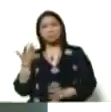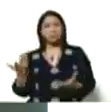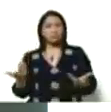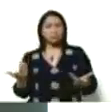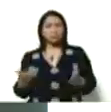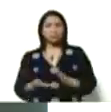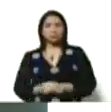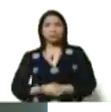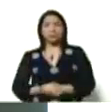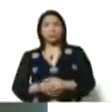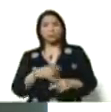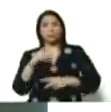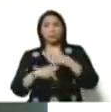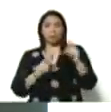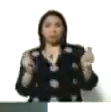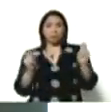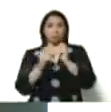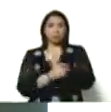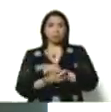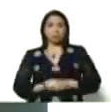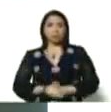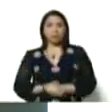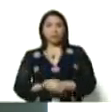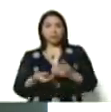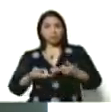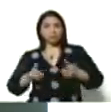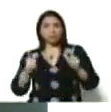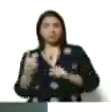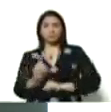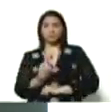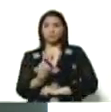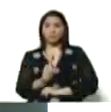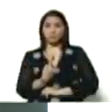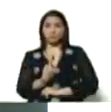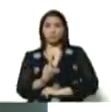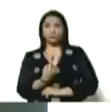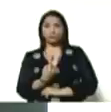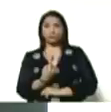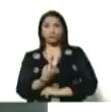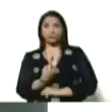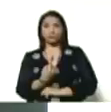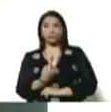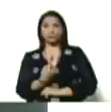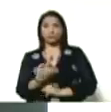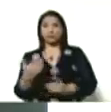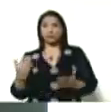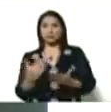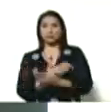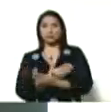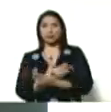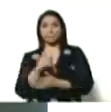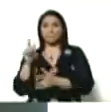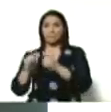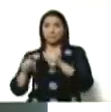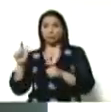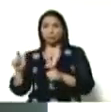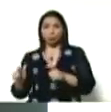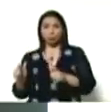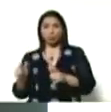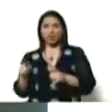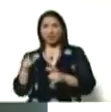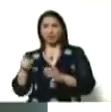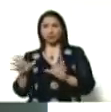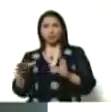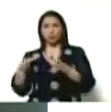que ese programa de cambios, que nos va a permitir no solamente desalojar a estas personas, a estos